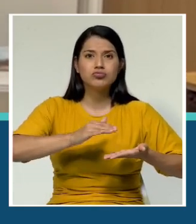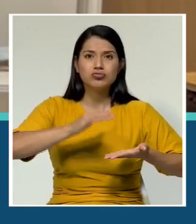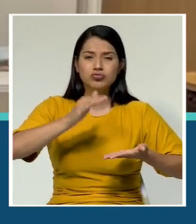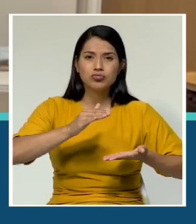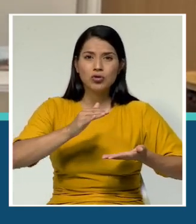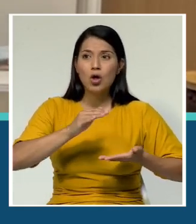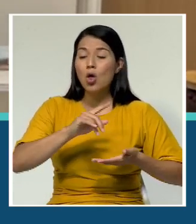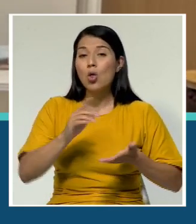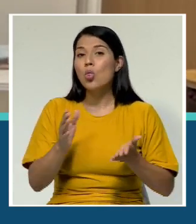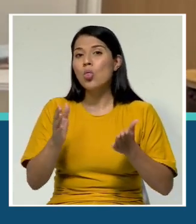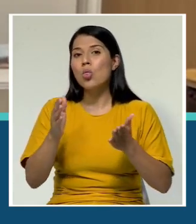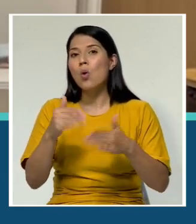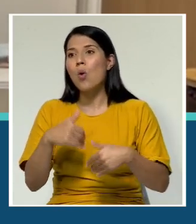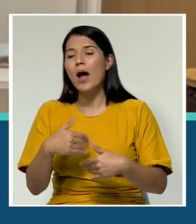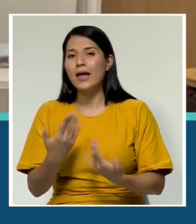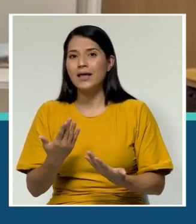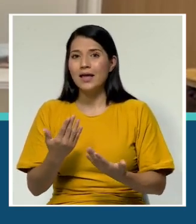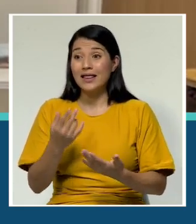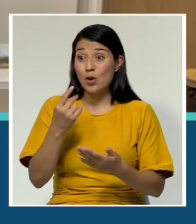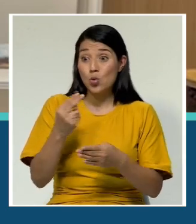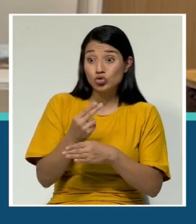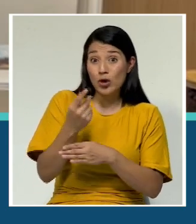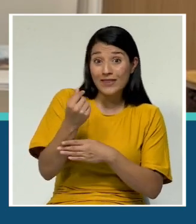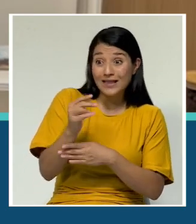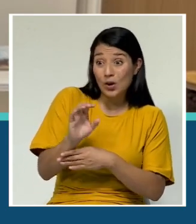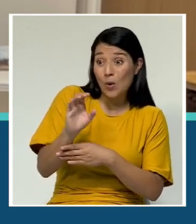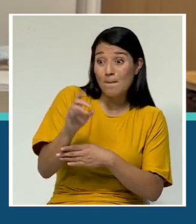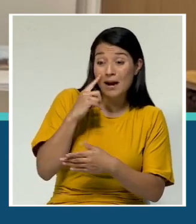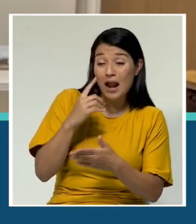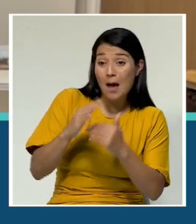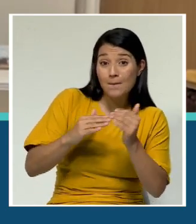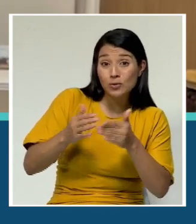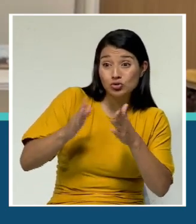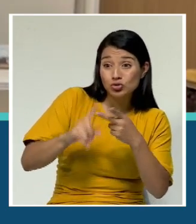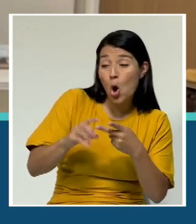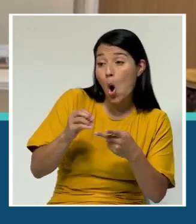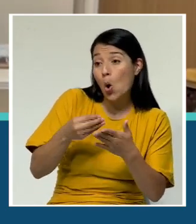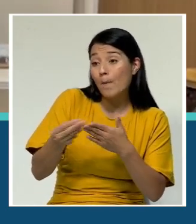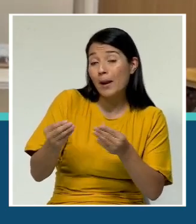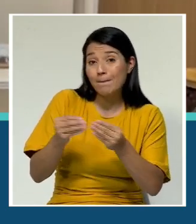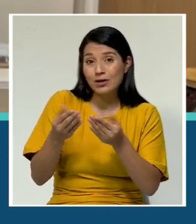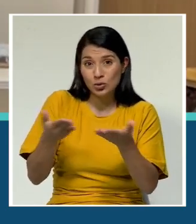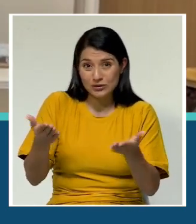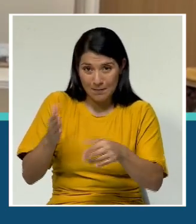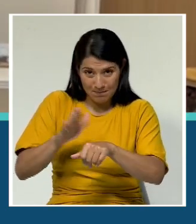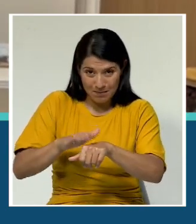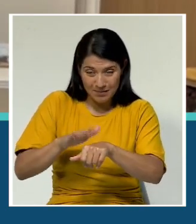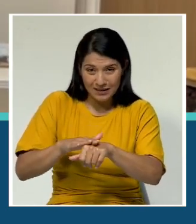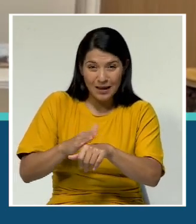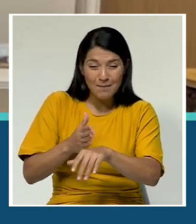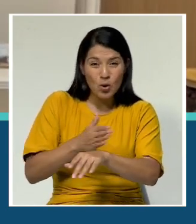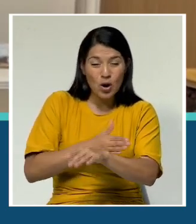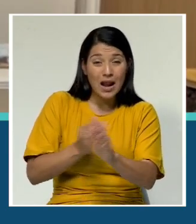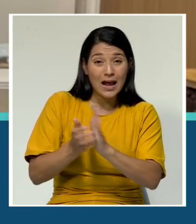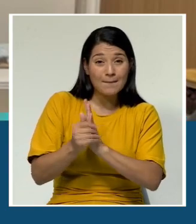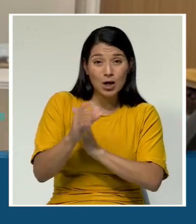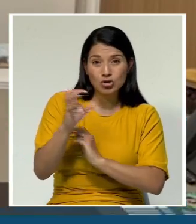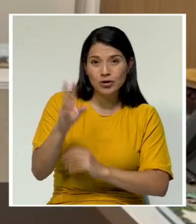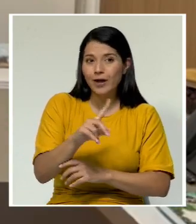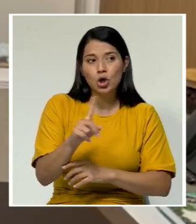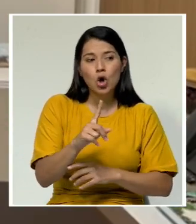excepción no tiene un impacto fiscal, porque a la larga la regla fiscal es para tener una contención del gasto de la hacienda